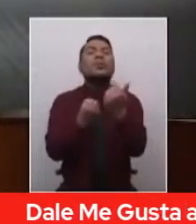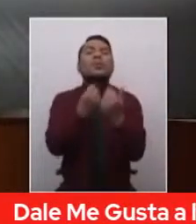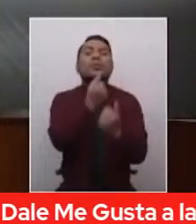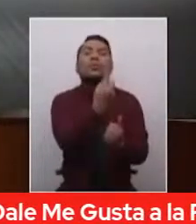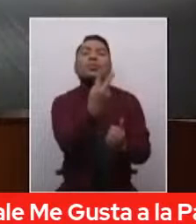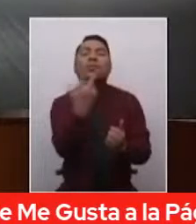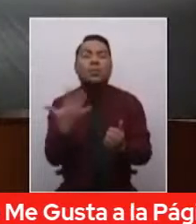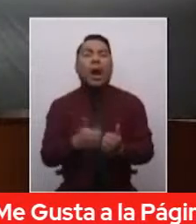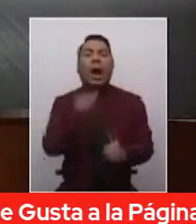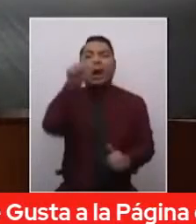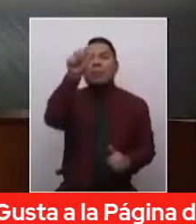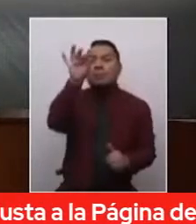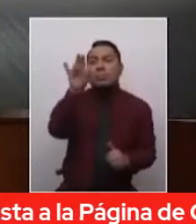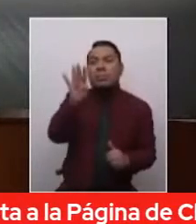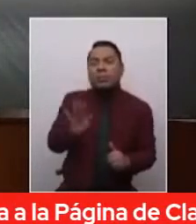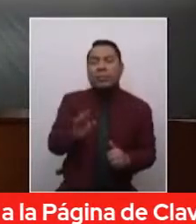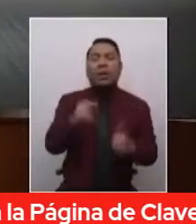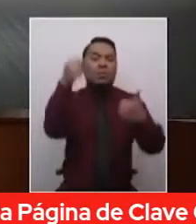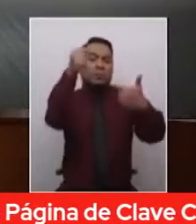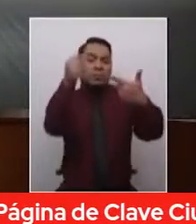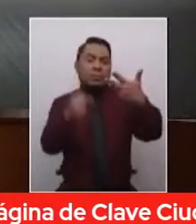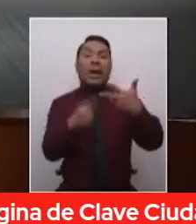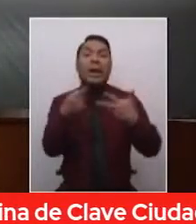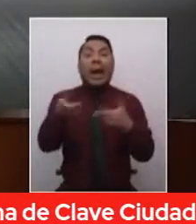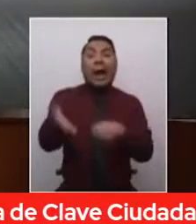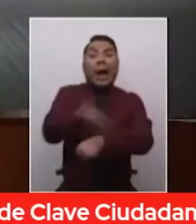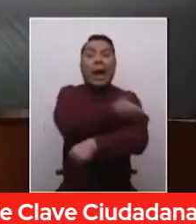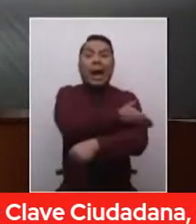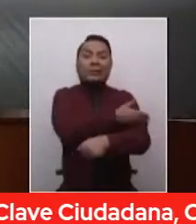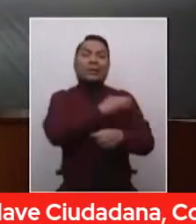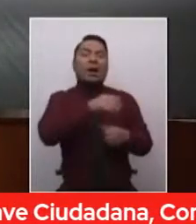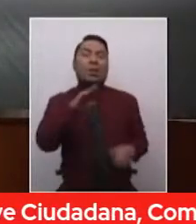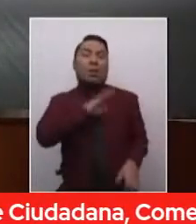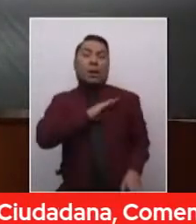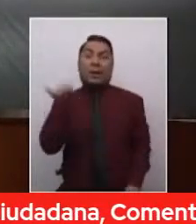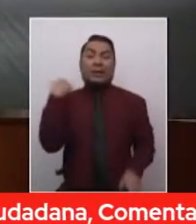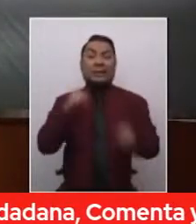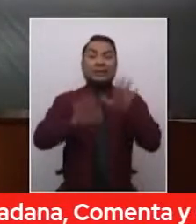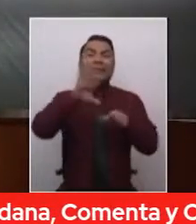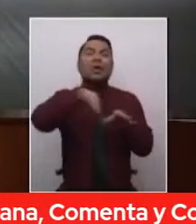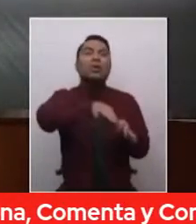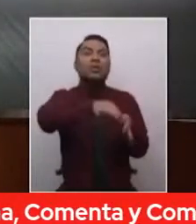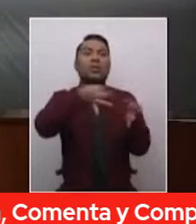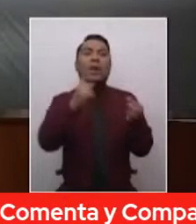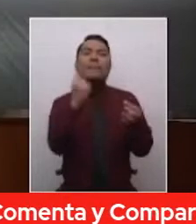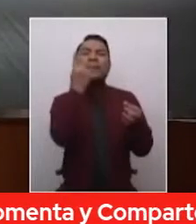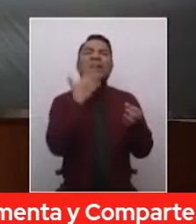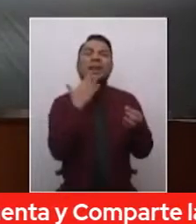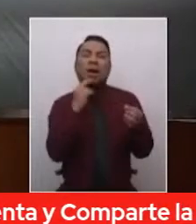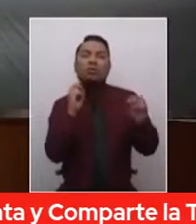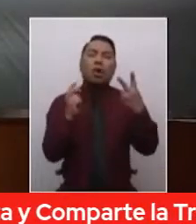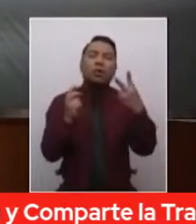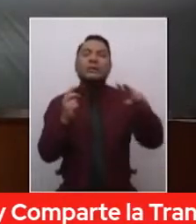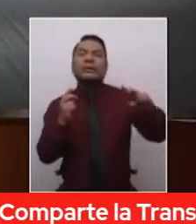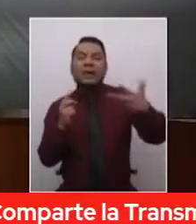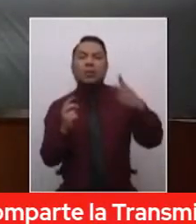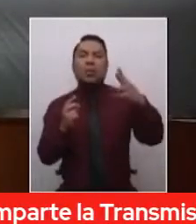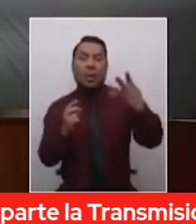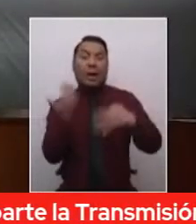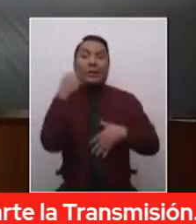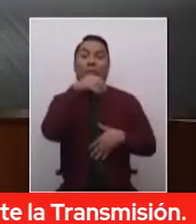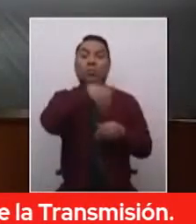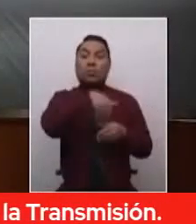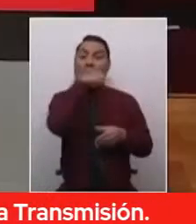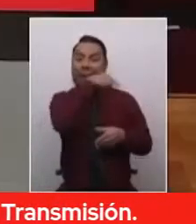las intervenciones fueron sorteadas en un evento público realizado el jueves 15 de septiembre en la sede del Jurado Nacional de Elecciones. Así